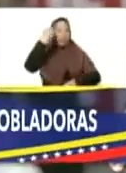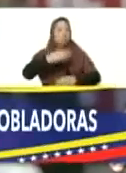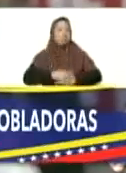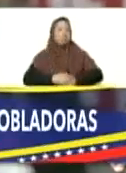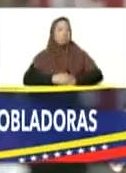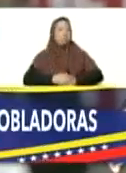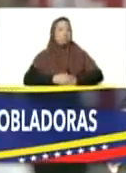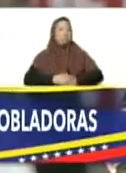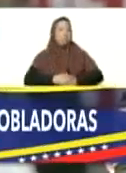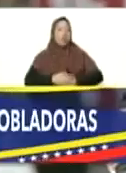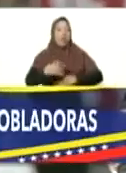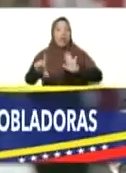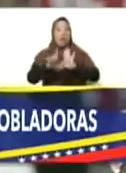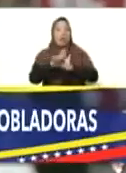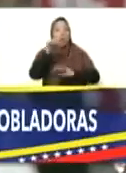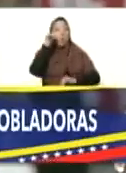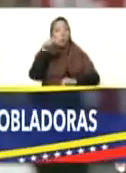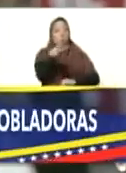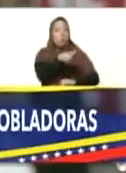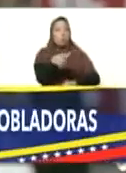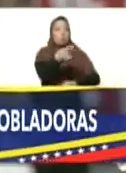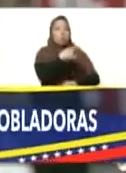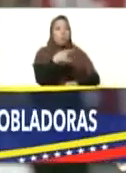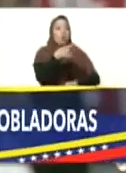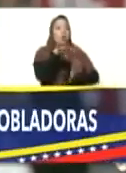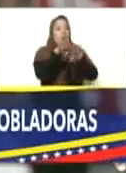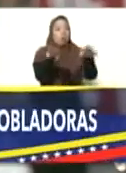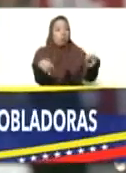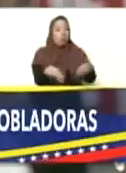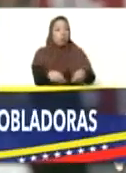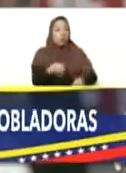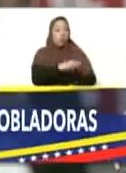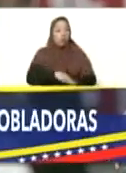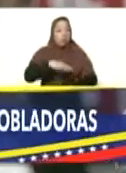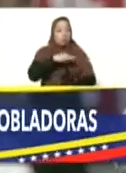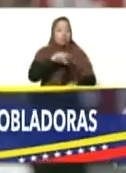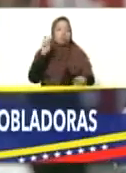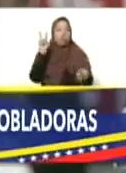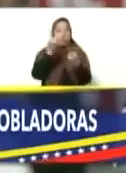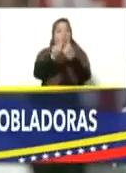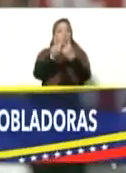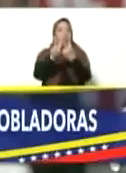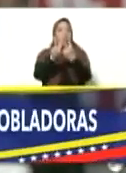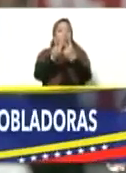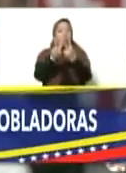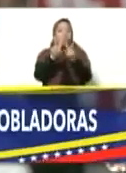populares de esa ley pero con la que se recuperan los terrenos para la gran misión vivienda venezuela